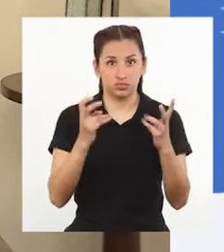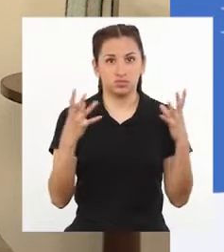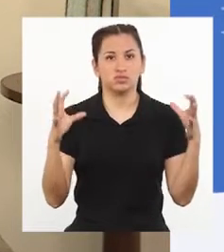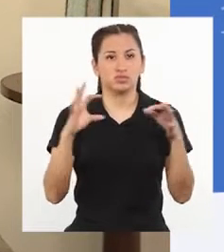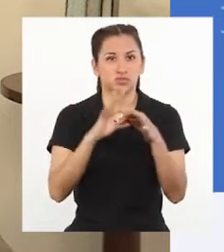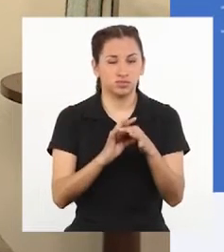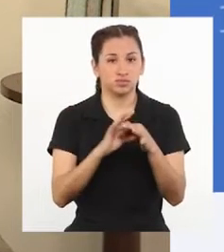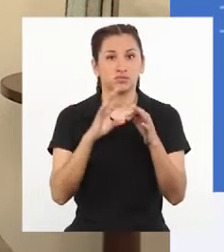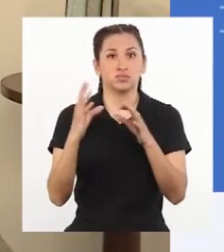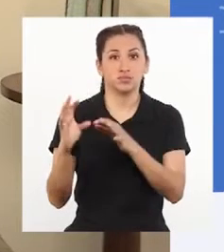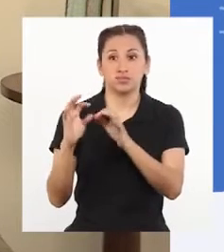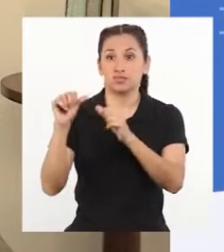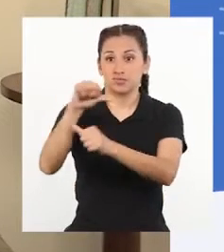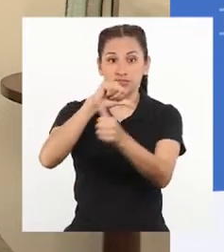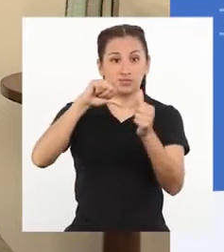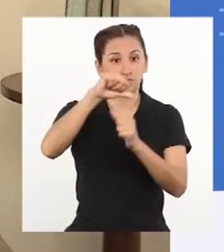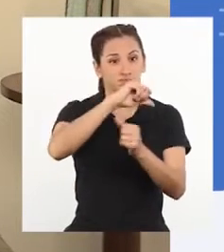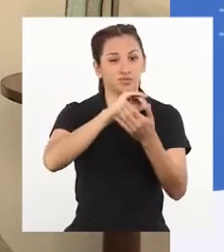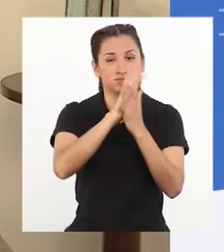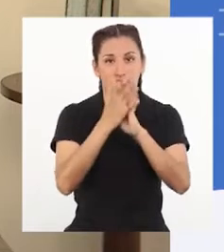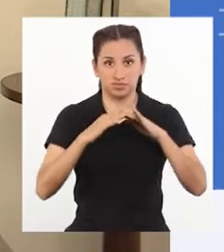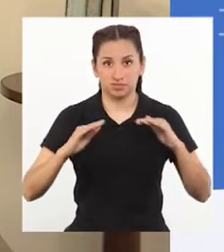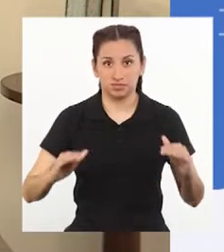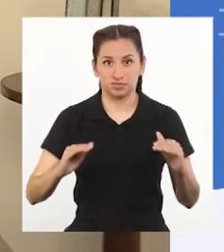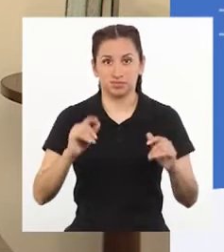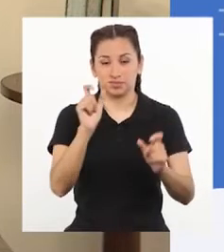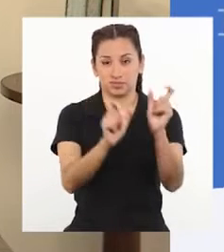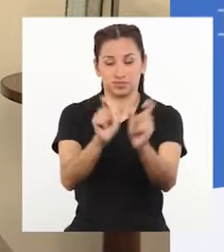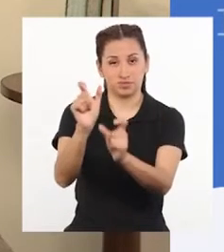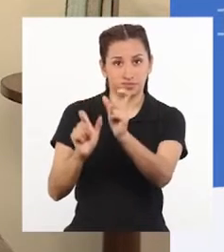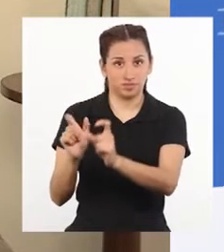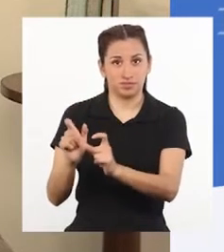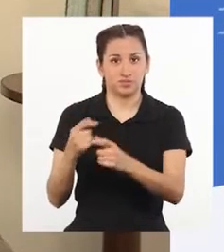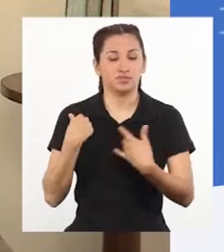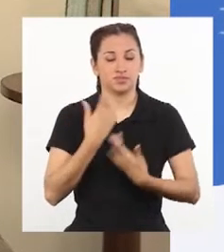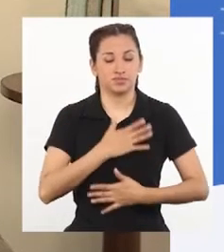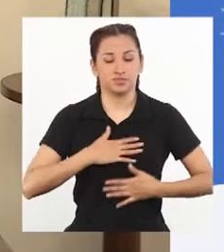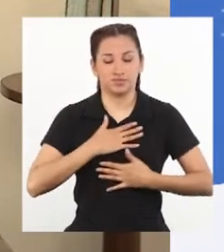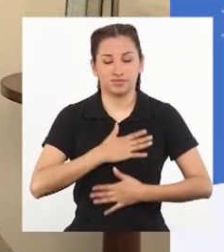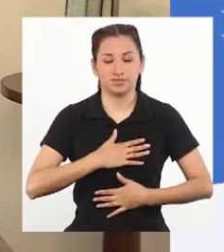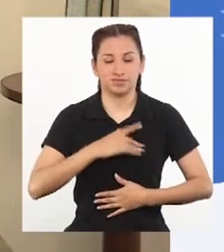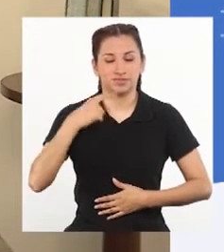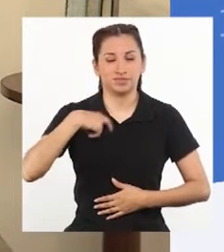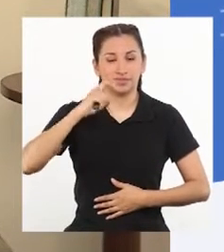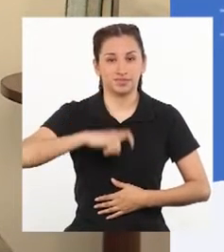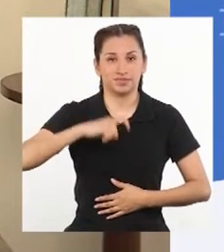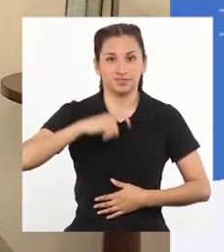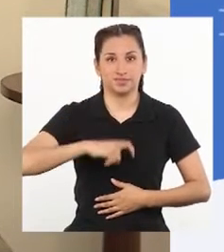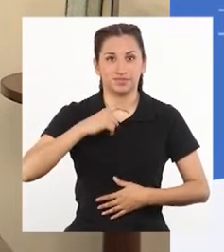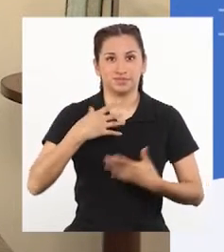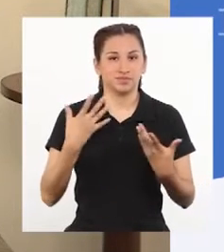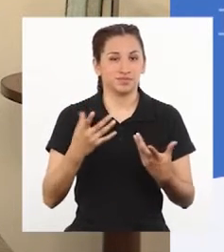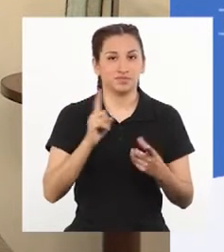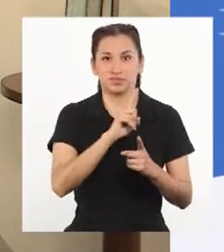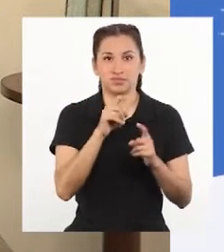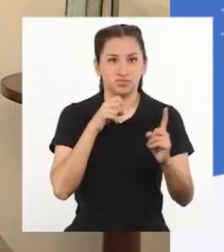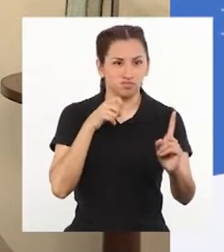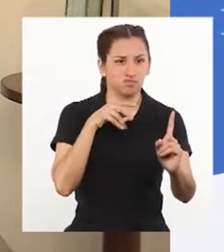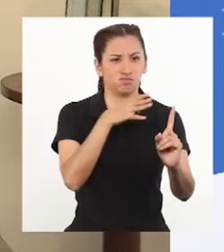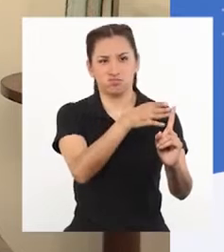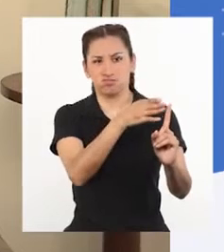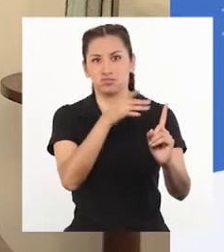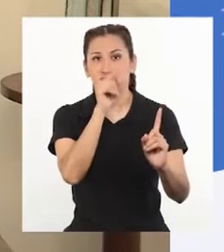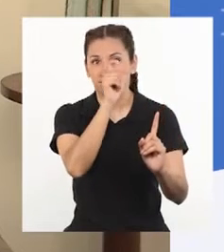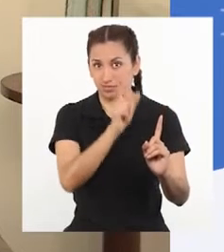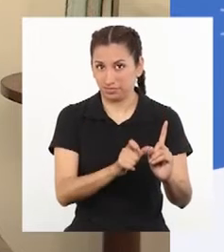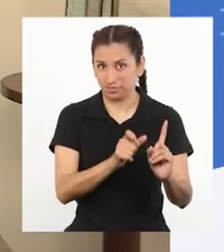capacidad requerida para mantener relaciones armoniosas con los demás, satisfacer nuestras necesidades sin